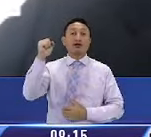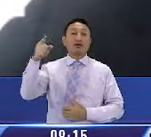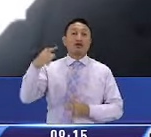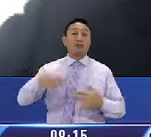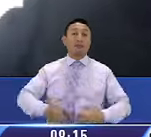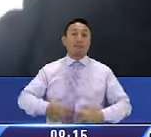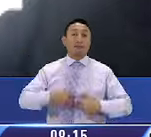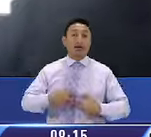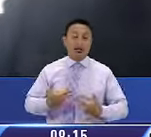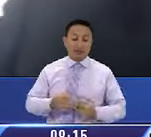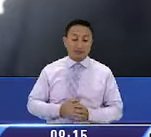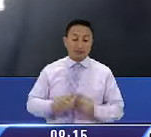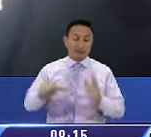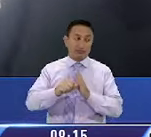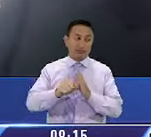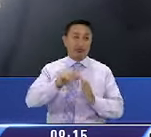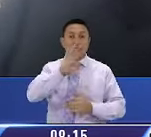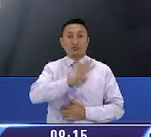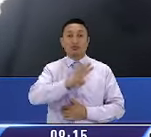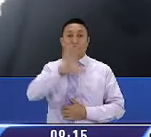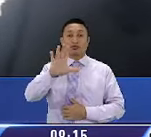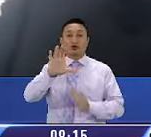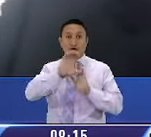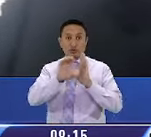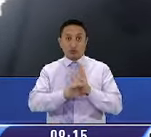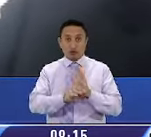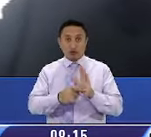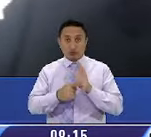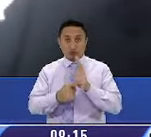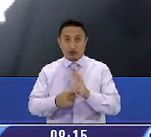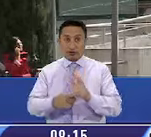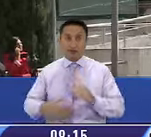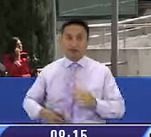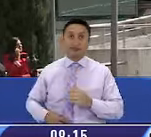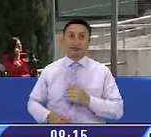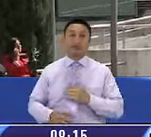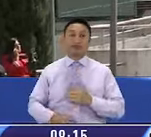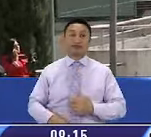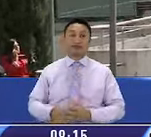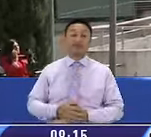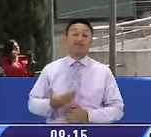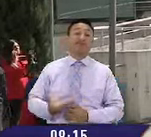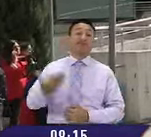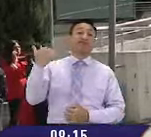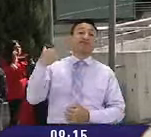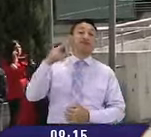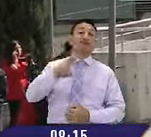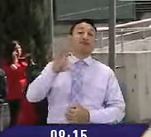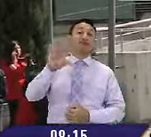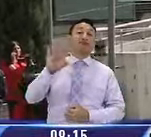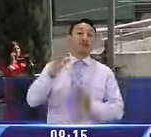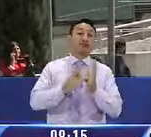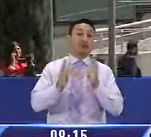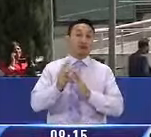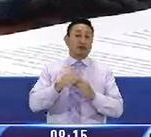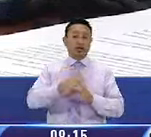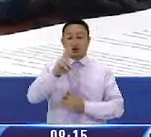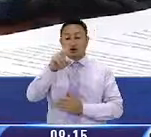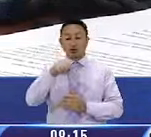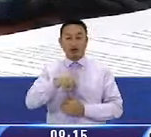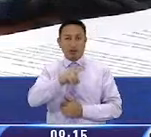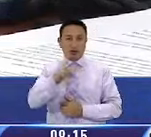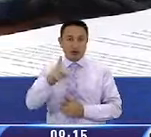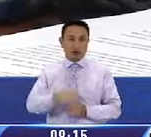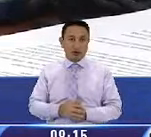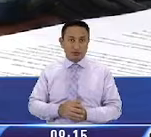vida consagrado en el artículo 45 de la Constitución de la República. El pasado 29 de abril del 2021, la Corte